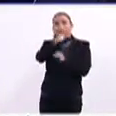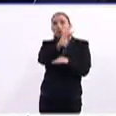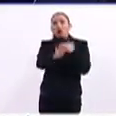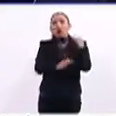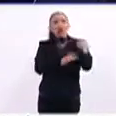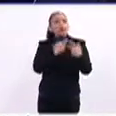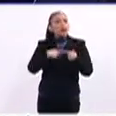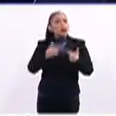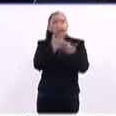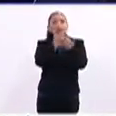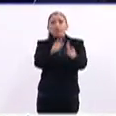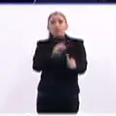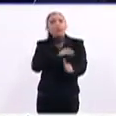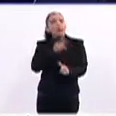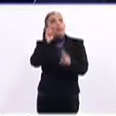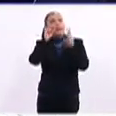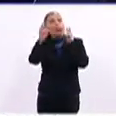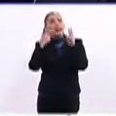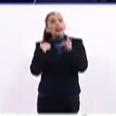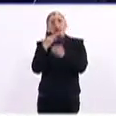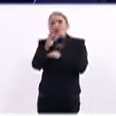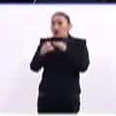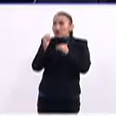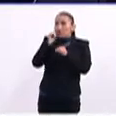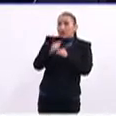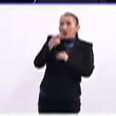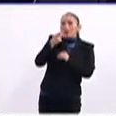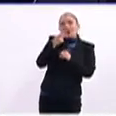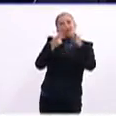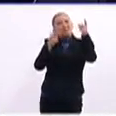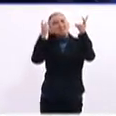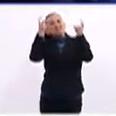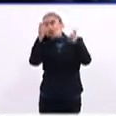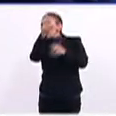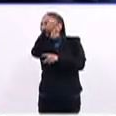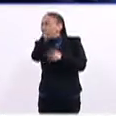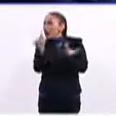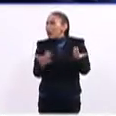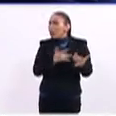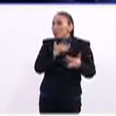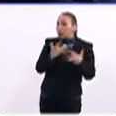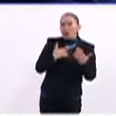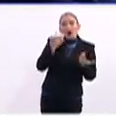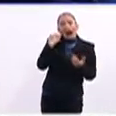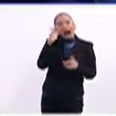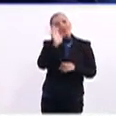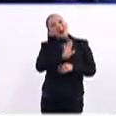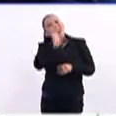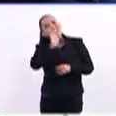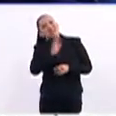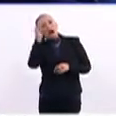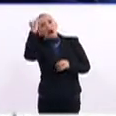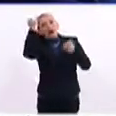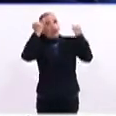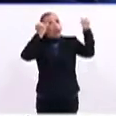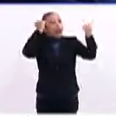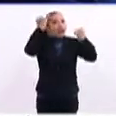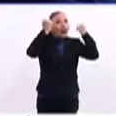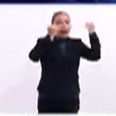la sociedad y genera diálogos en todos los sentidos humanos, emocionales e intelectuales.